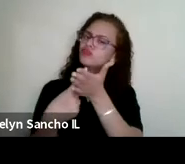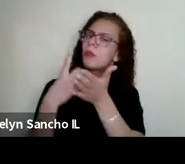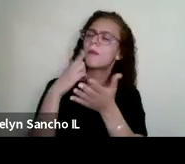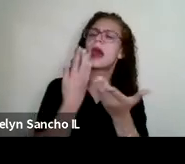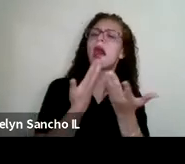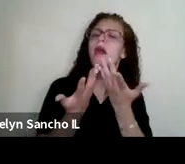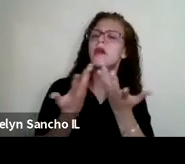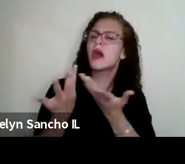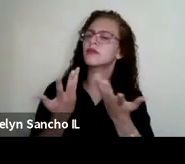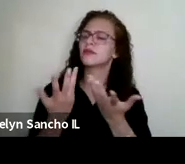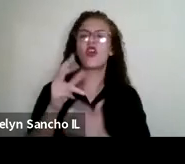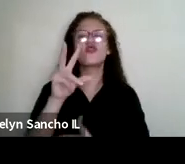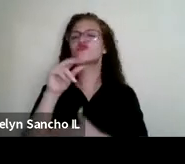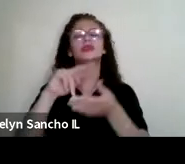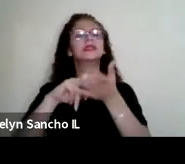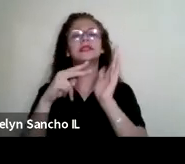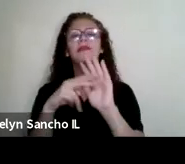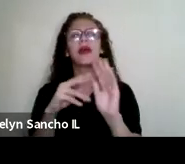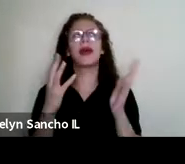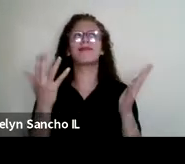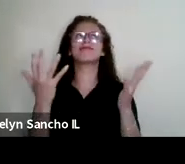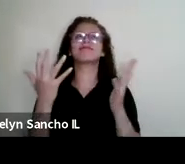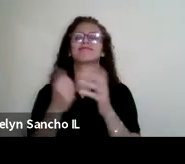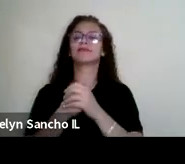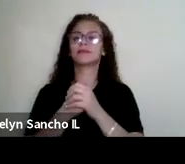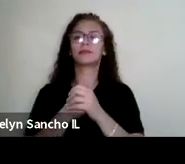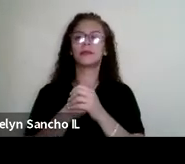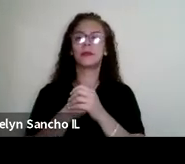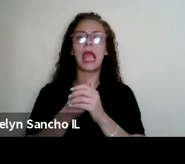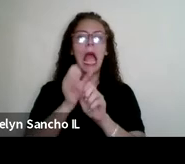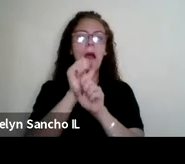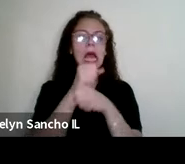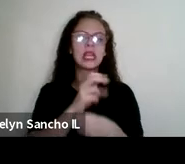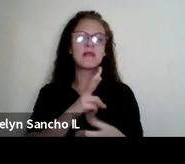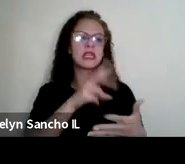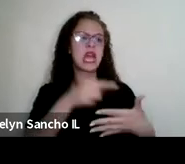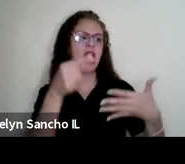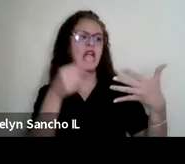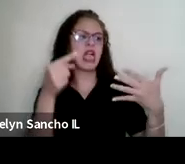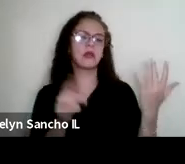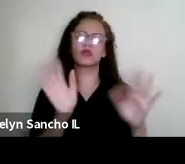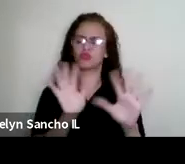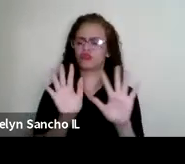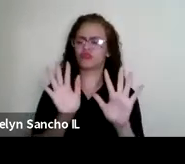conversar. No se trata de ninguna manera de generar verdades, ¿verdad? Aquí,